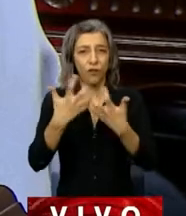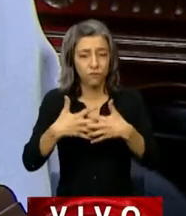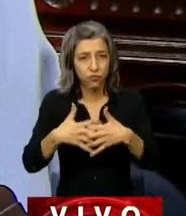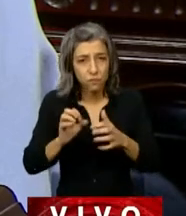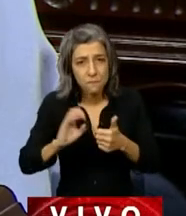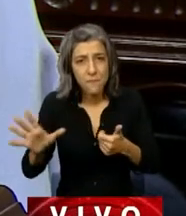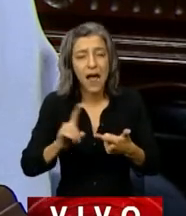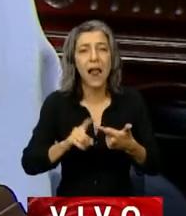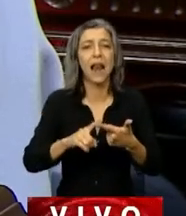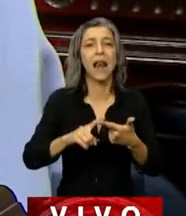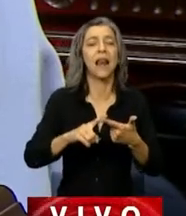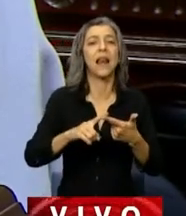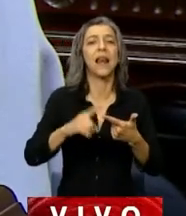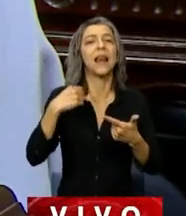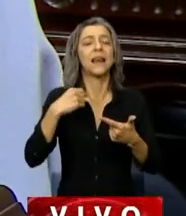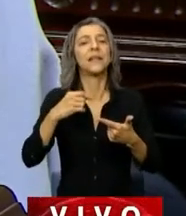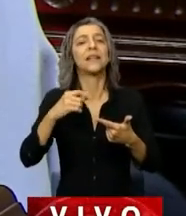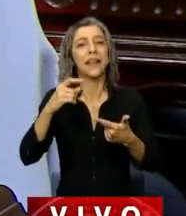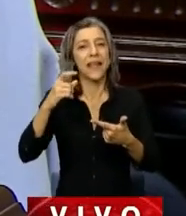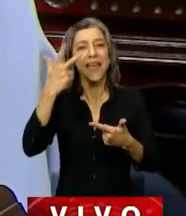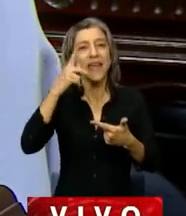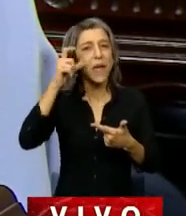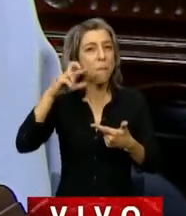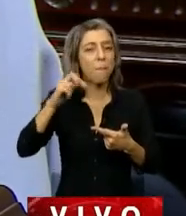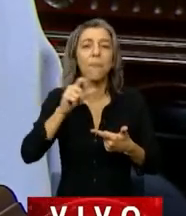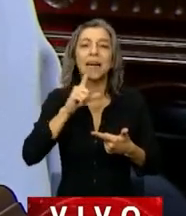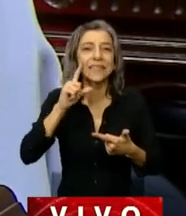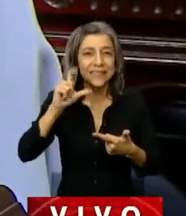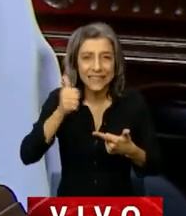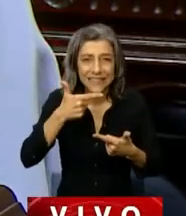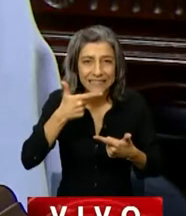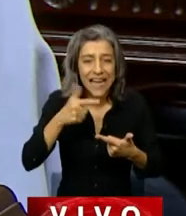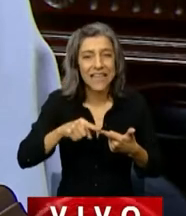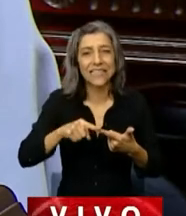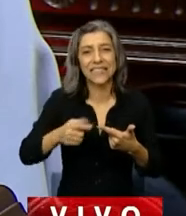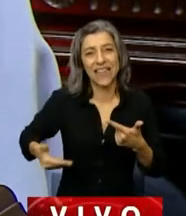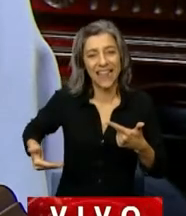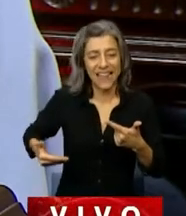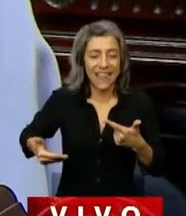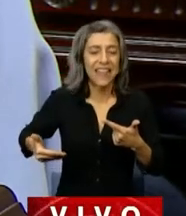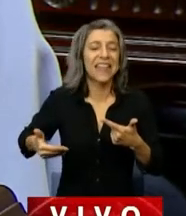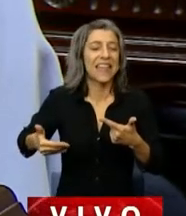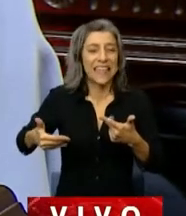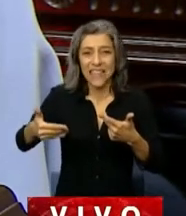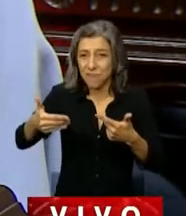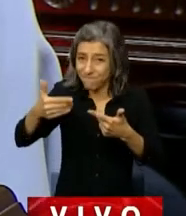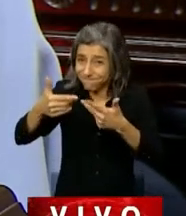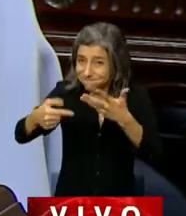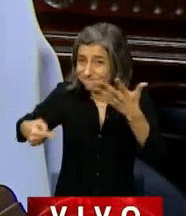hepáticas crónicas, esclerosis múltiples. En un contexto global donde las enfermedades